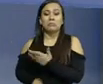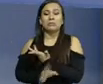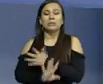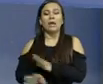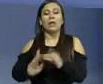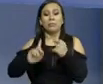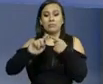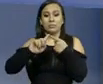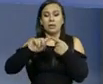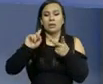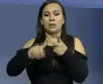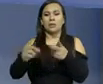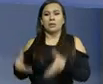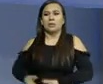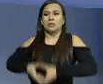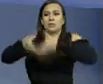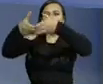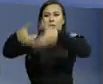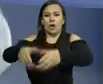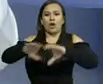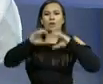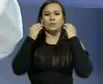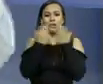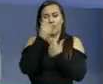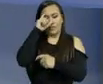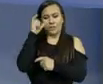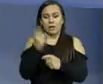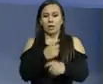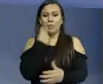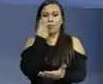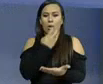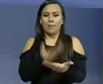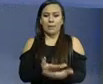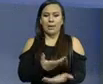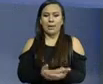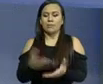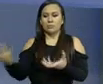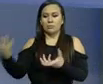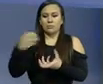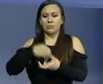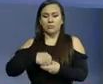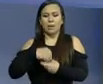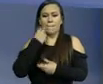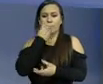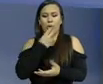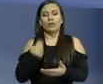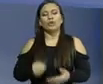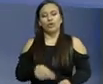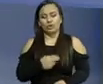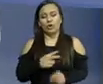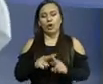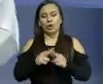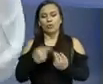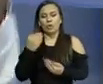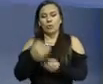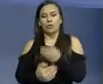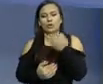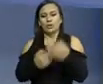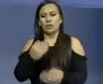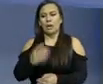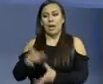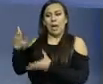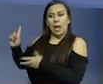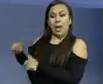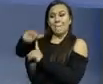tareas deberá derivarse de la comisión de fiscalización con las pruebas de cargo de descargo y nosotros iniciaremos el procedimiento